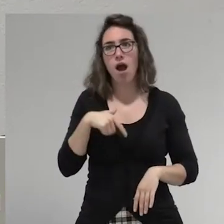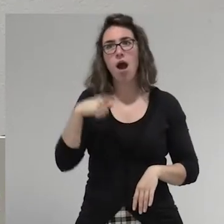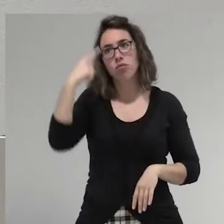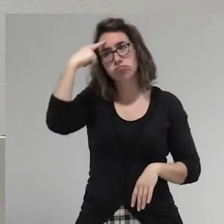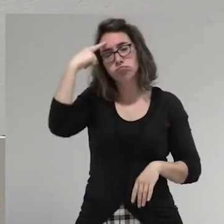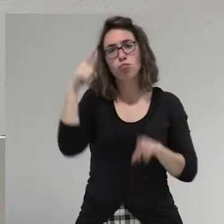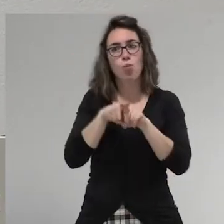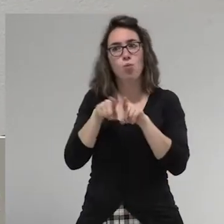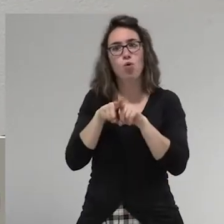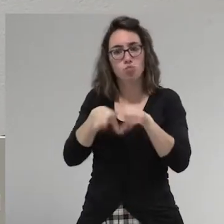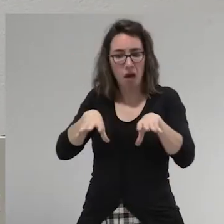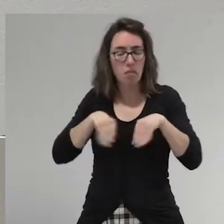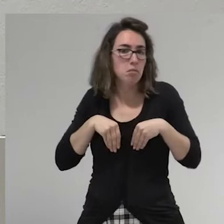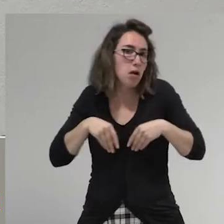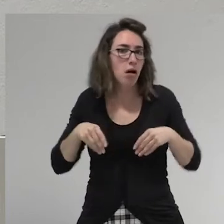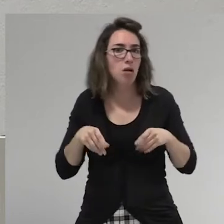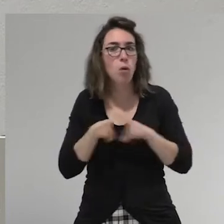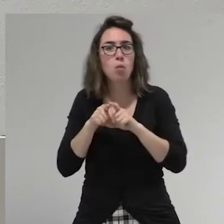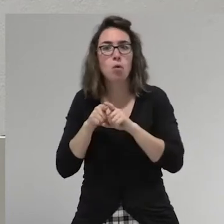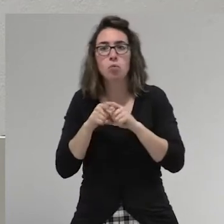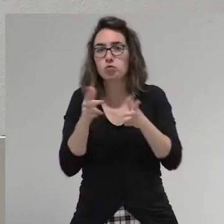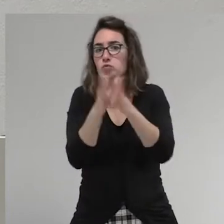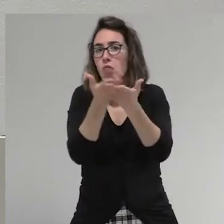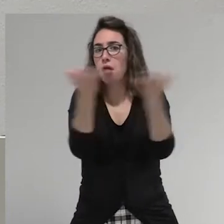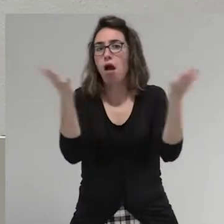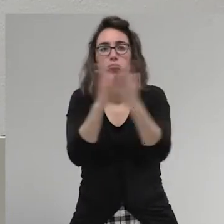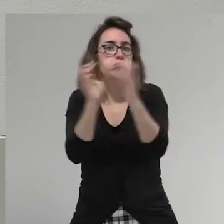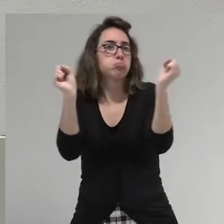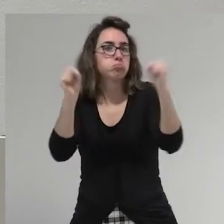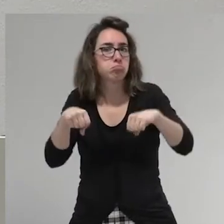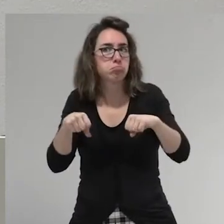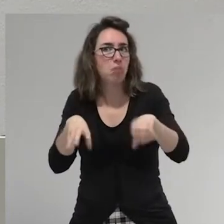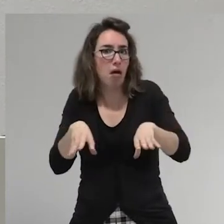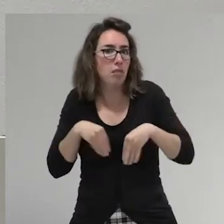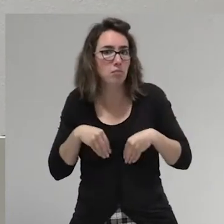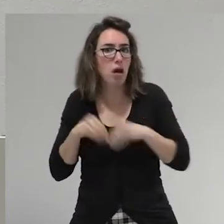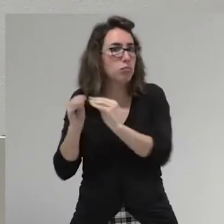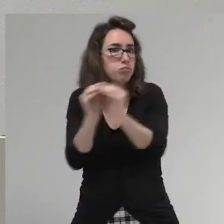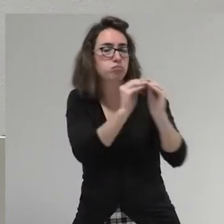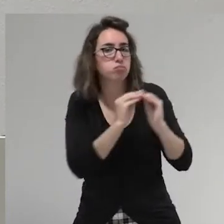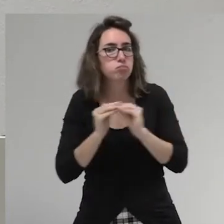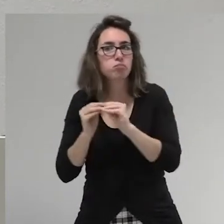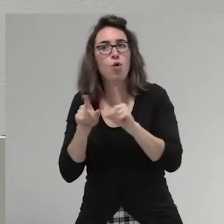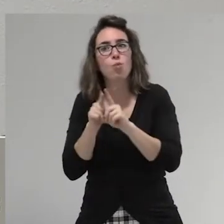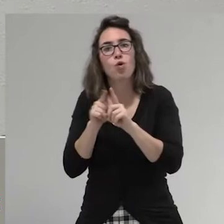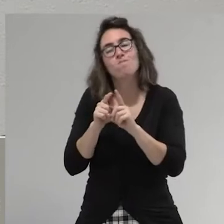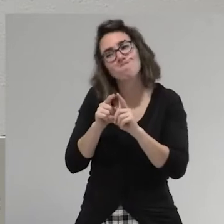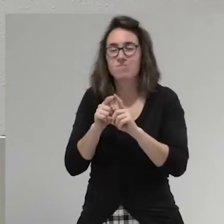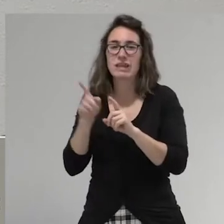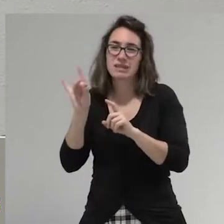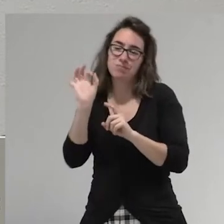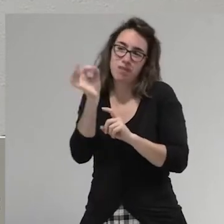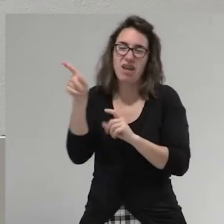hay una especie de, sí, de connivencia, consenso social conforme, es verdad, es un poco islamófobo, pero